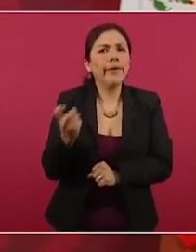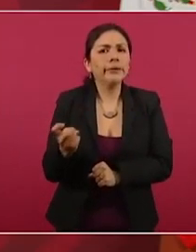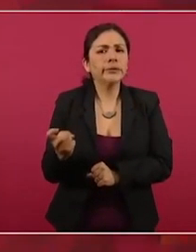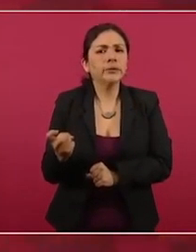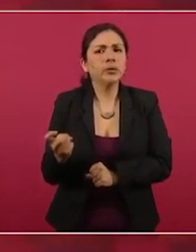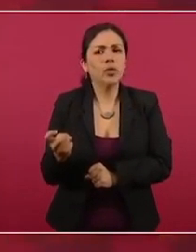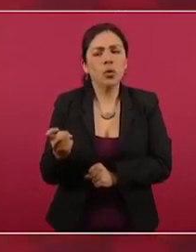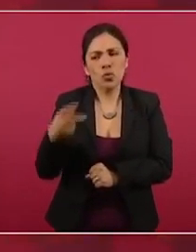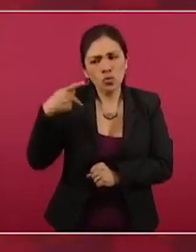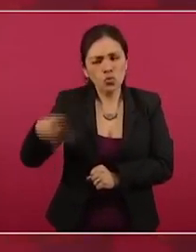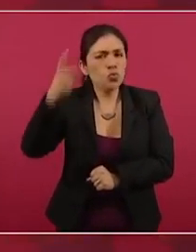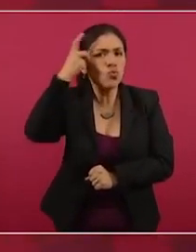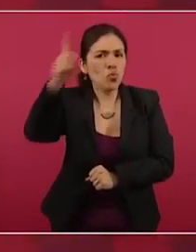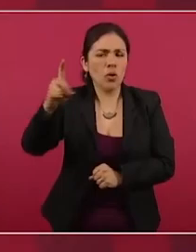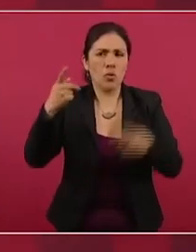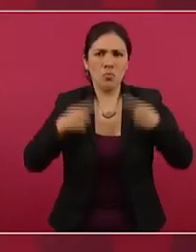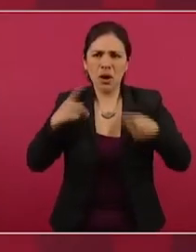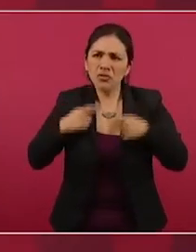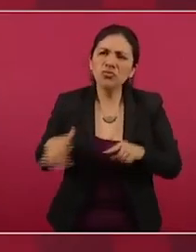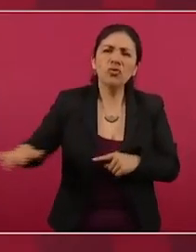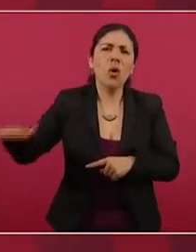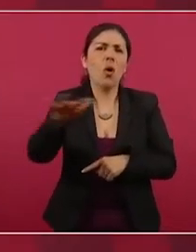en manos del pueblo